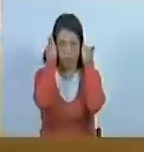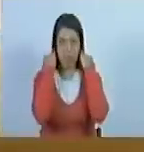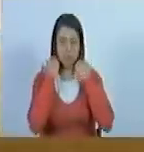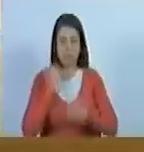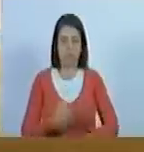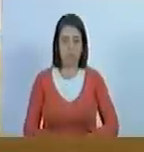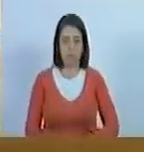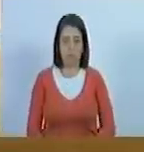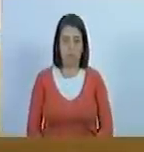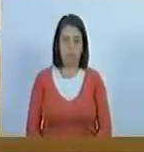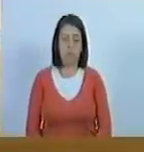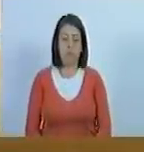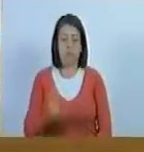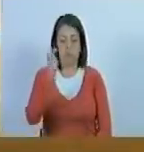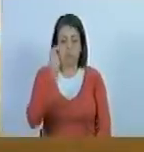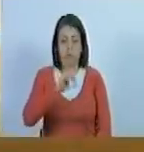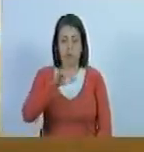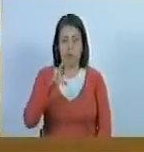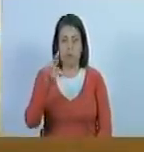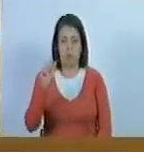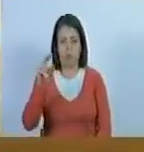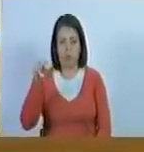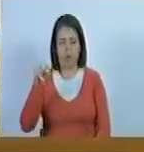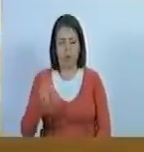Voy a dejar en el derecho de palabra al diputado Juan García.